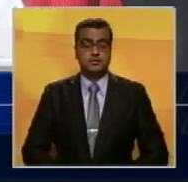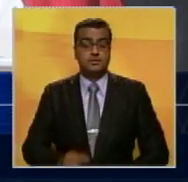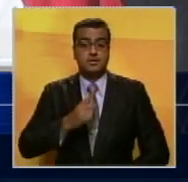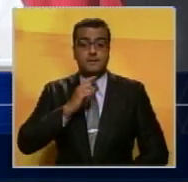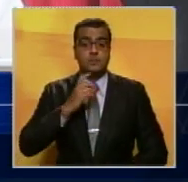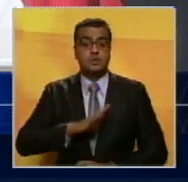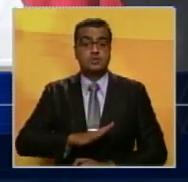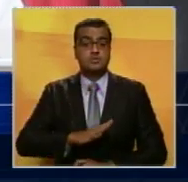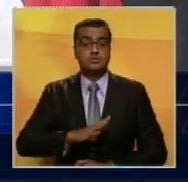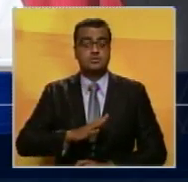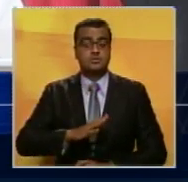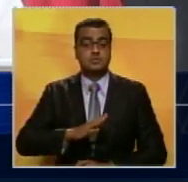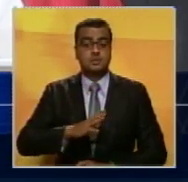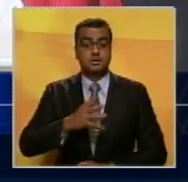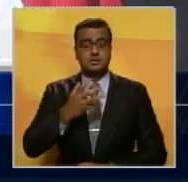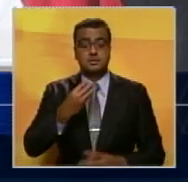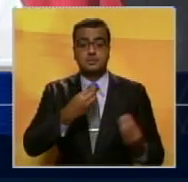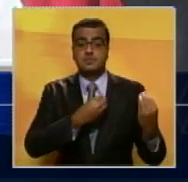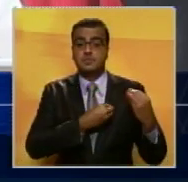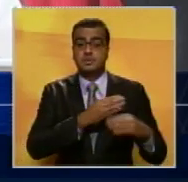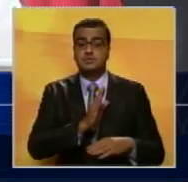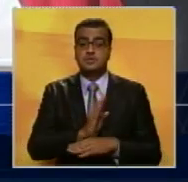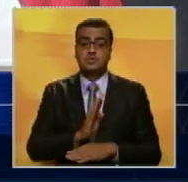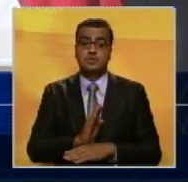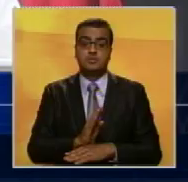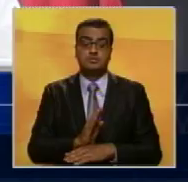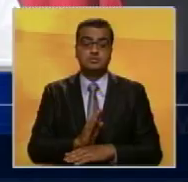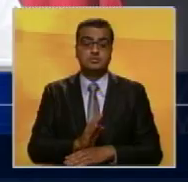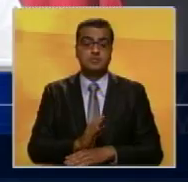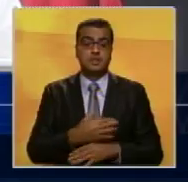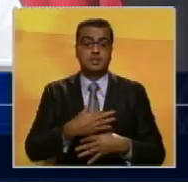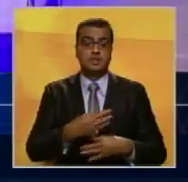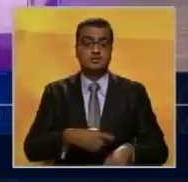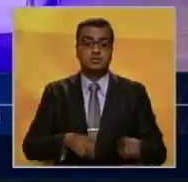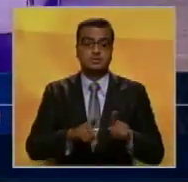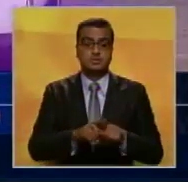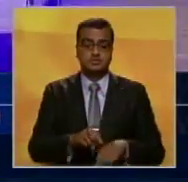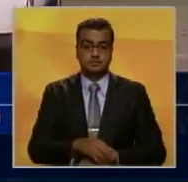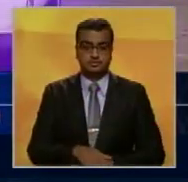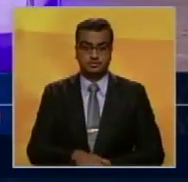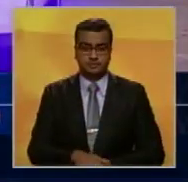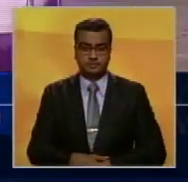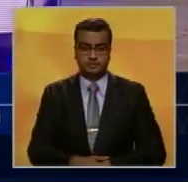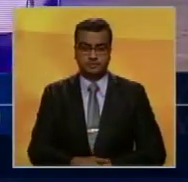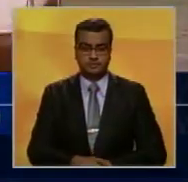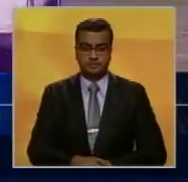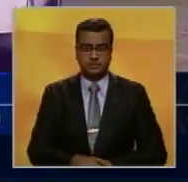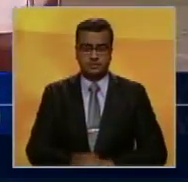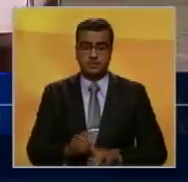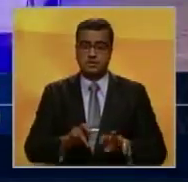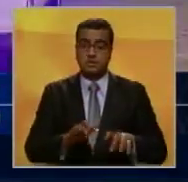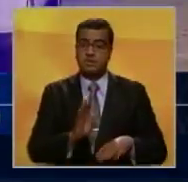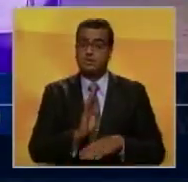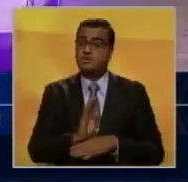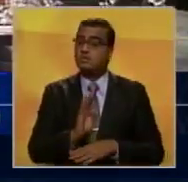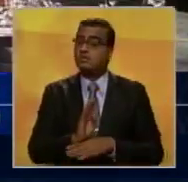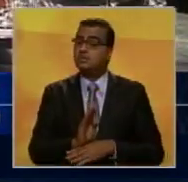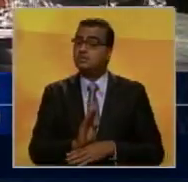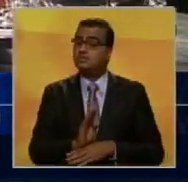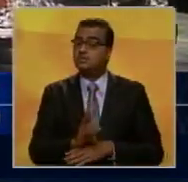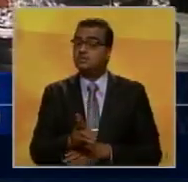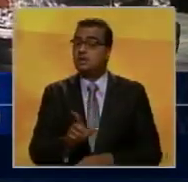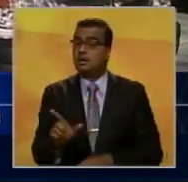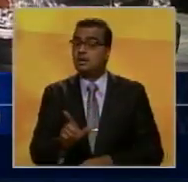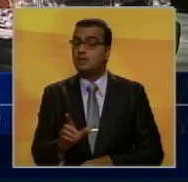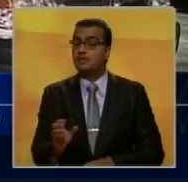fallecido es que se enteran los organismos de seguridad ciudadana para atender el caso. Apuntó el secretario de Seguridad Ciudadana de El